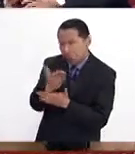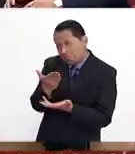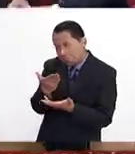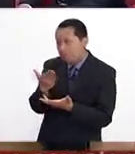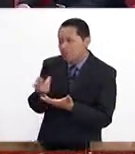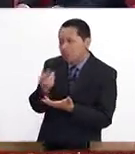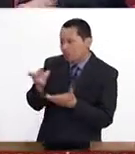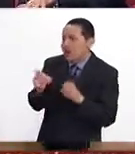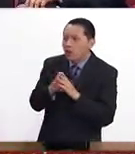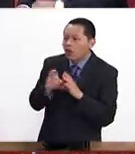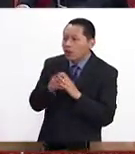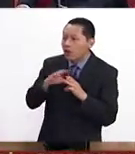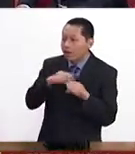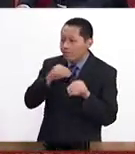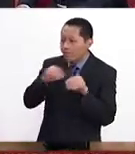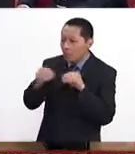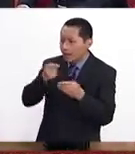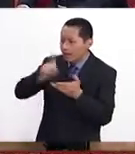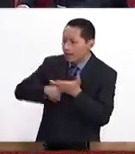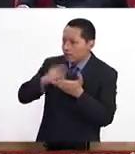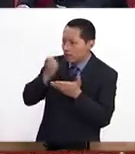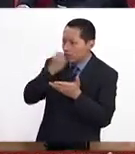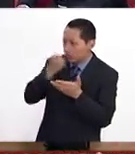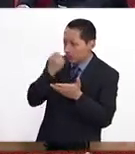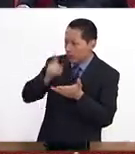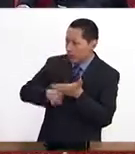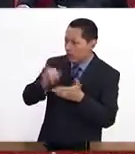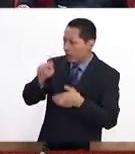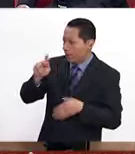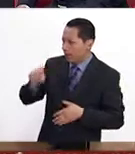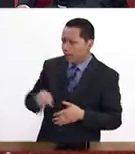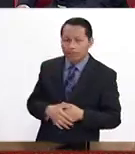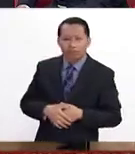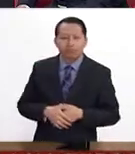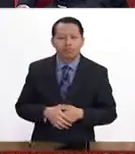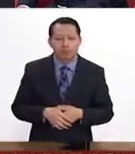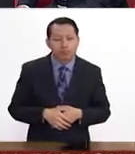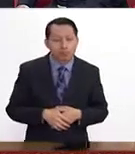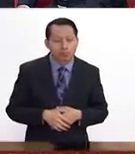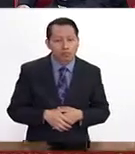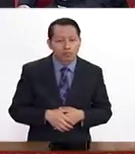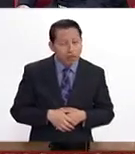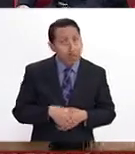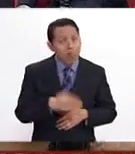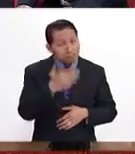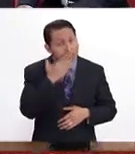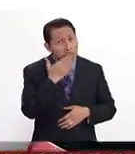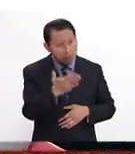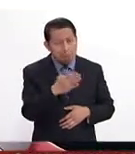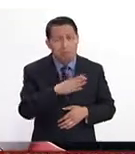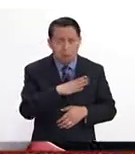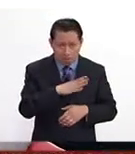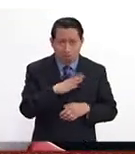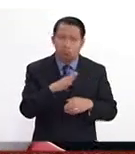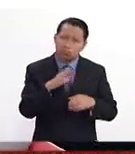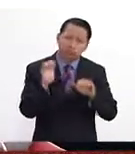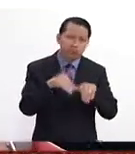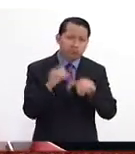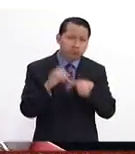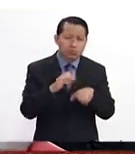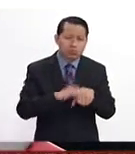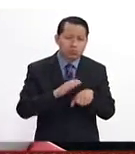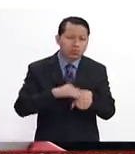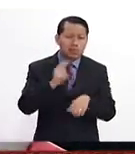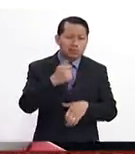movilidad académica en este campus del politécnico nacional bueno pues es muy buena hemos tenido muy buena acogida tenemos